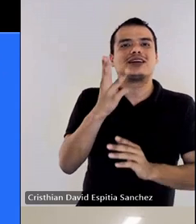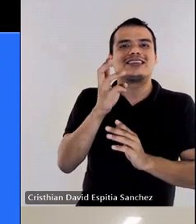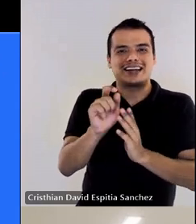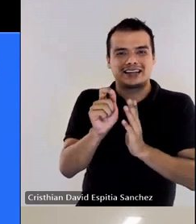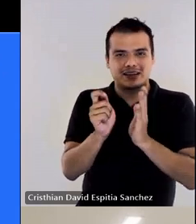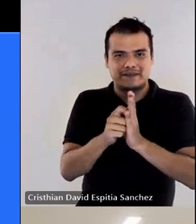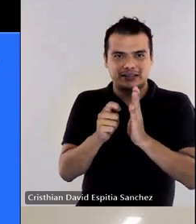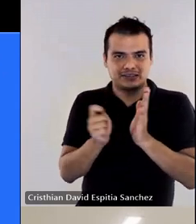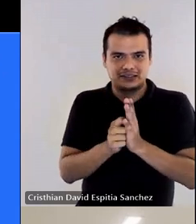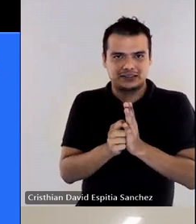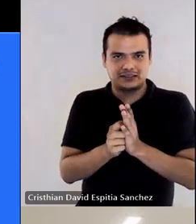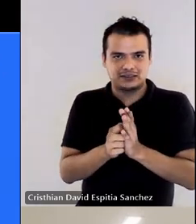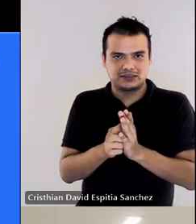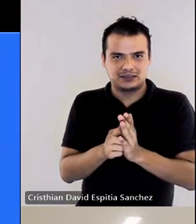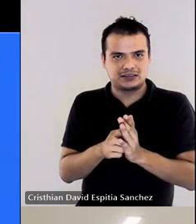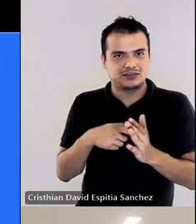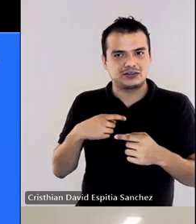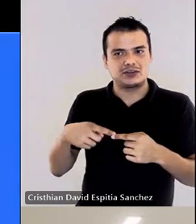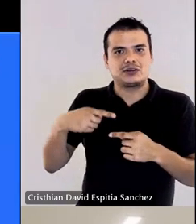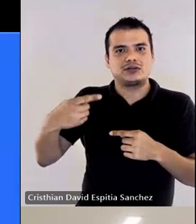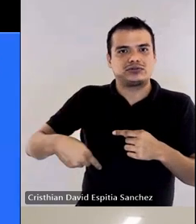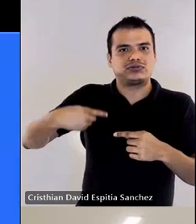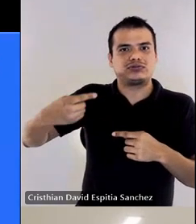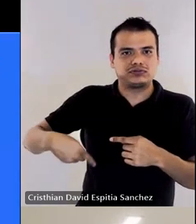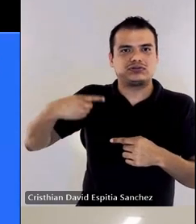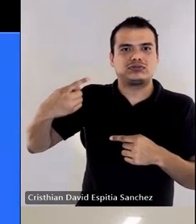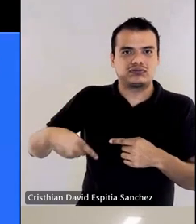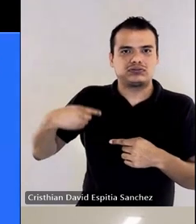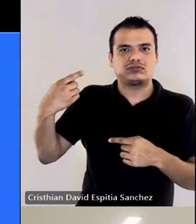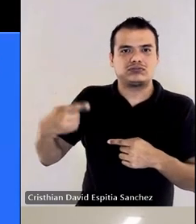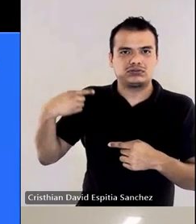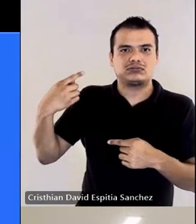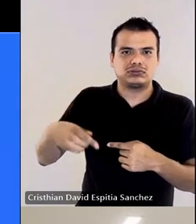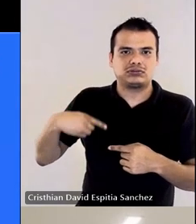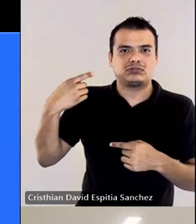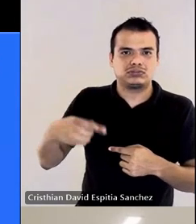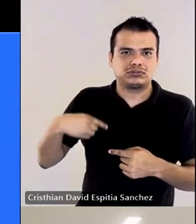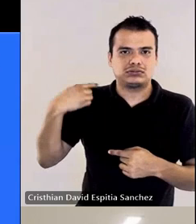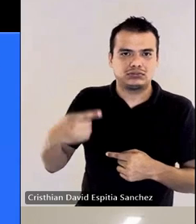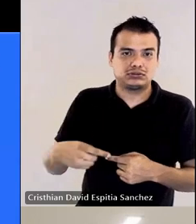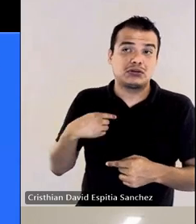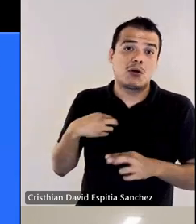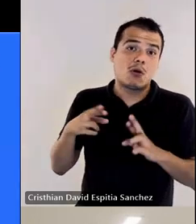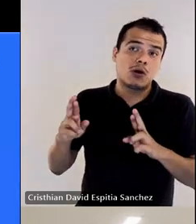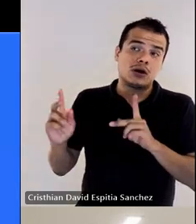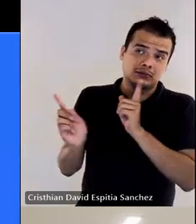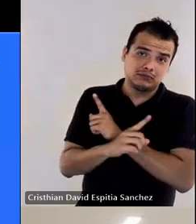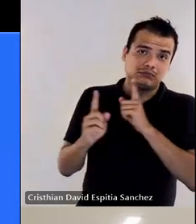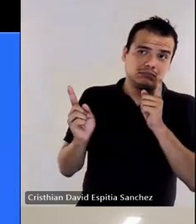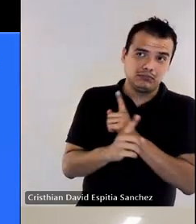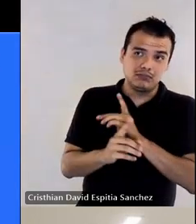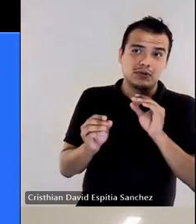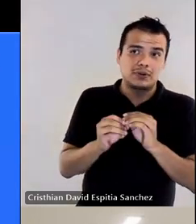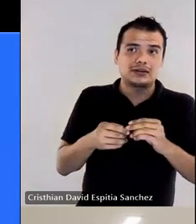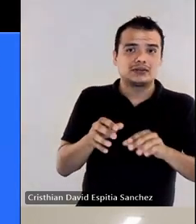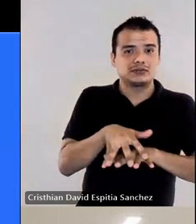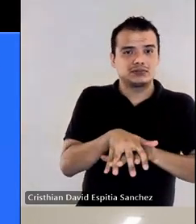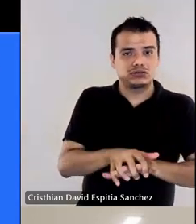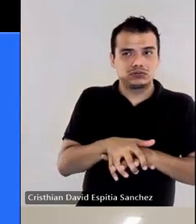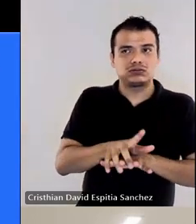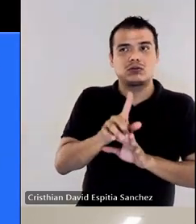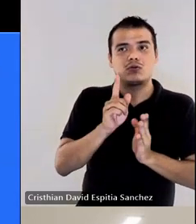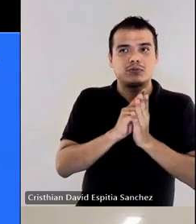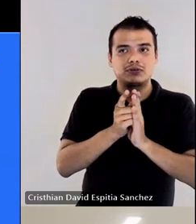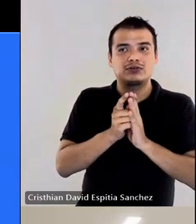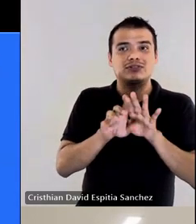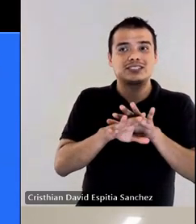va a realizar la ventilación, en algunos casos se puede hacer ventilación, en otros pues no, pero la idea es esperar un momento para verificar si nuestra reanimación ha